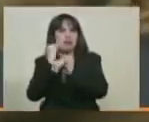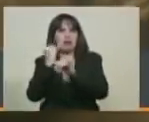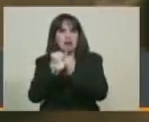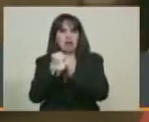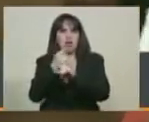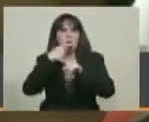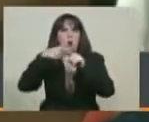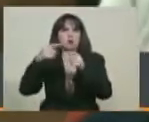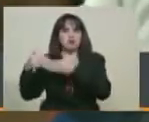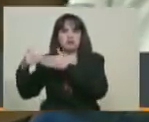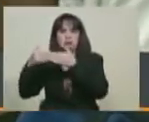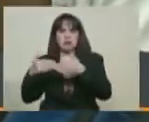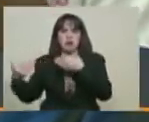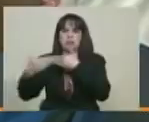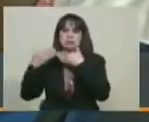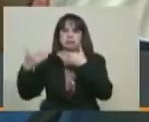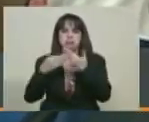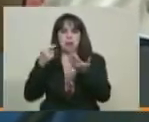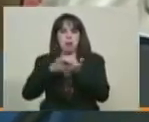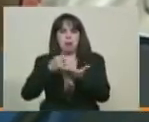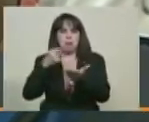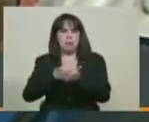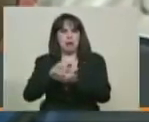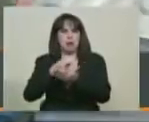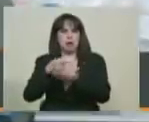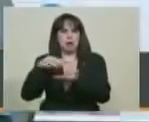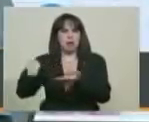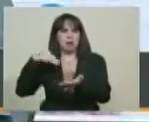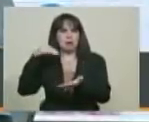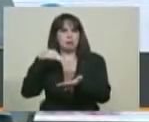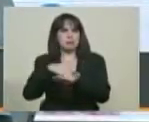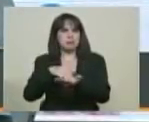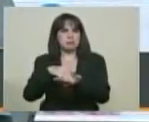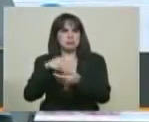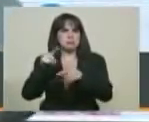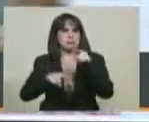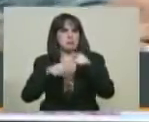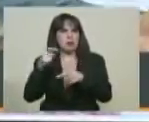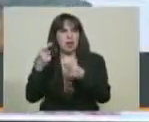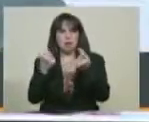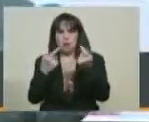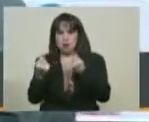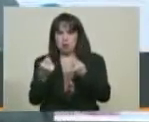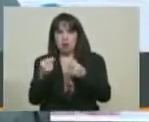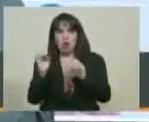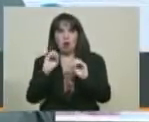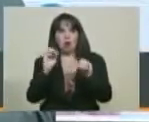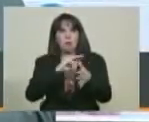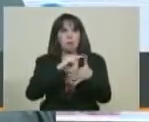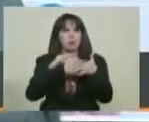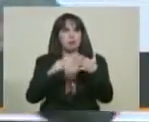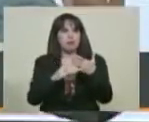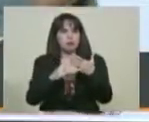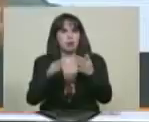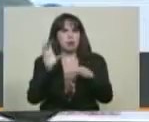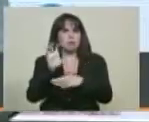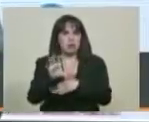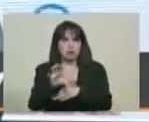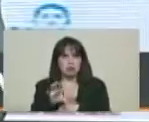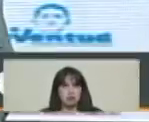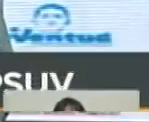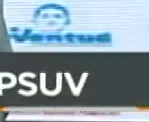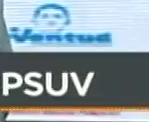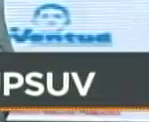de Miami siguen imponiéndole el precio falso al Bolívar y a los productos del país? ¿Cuál es la